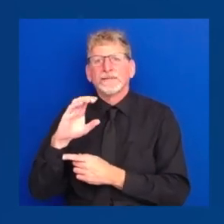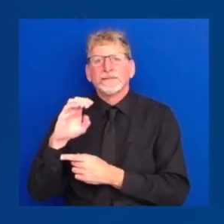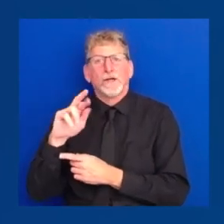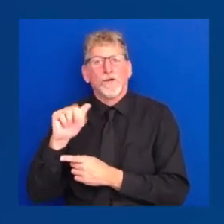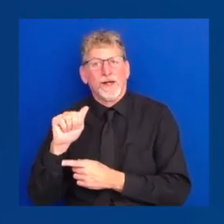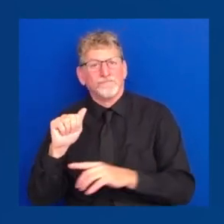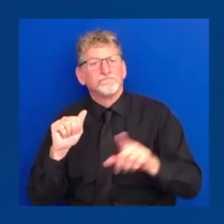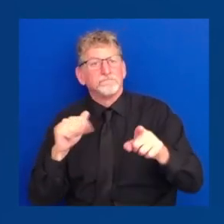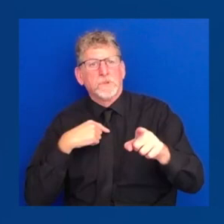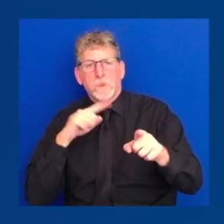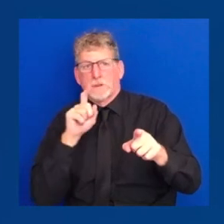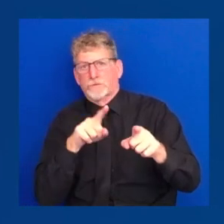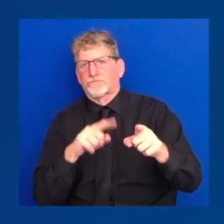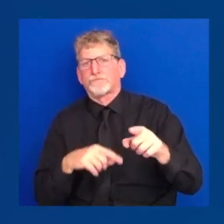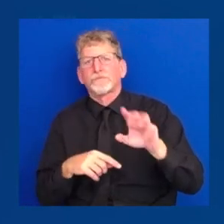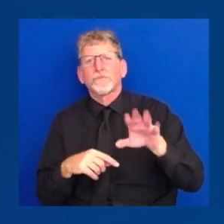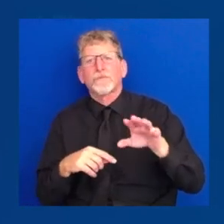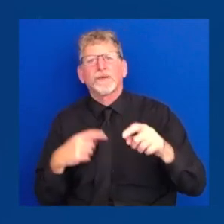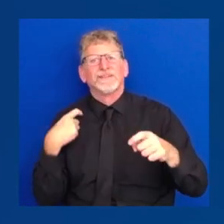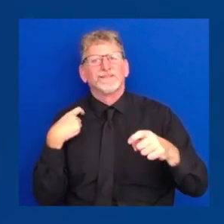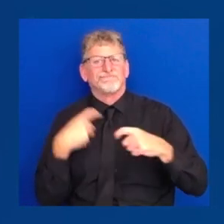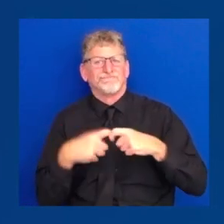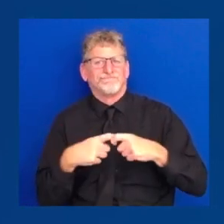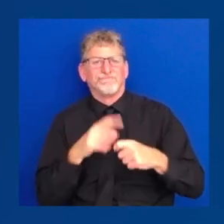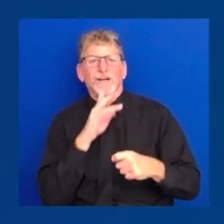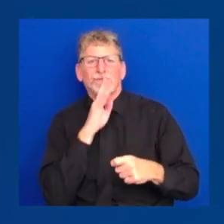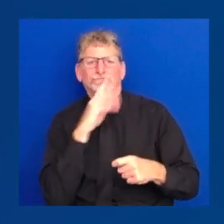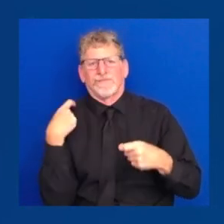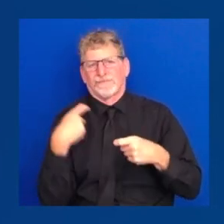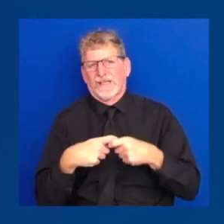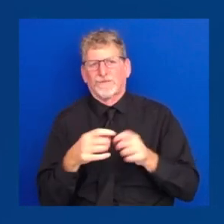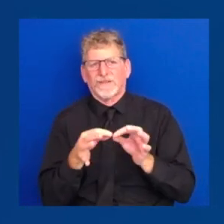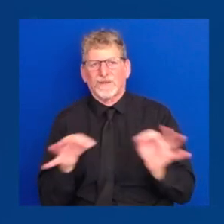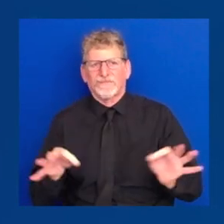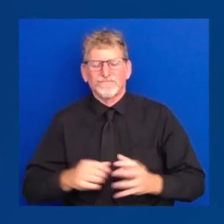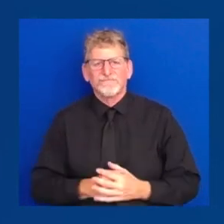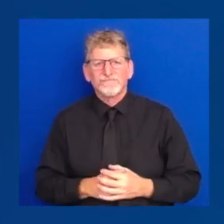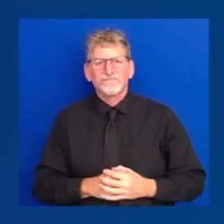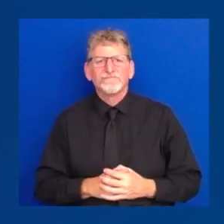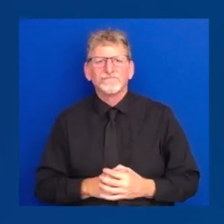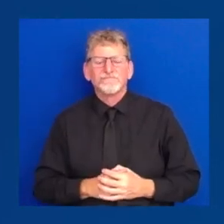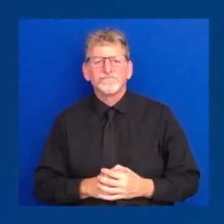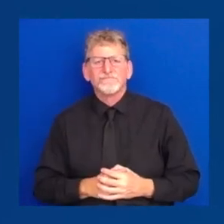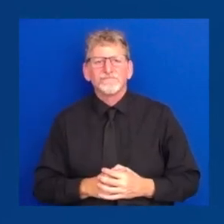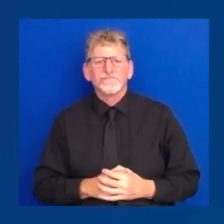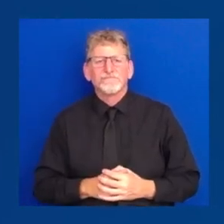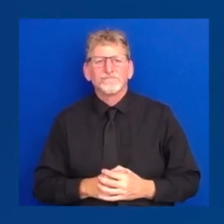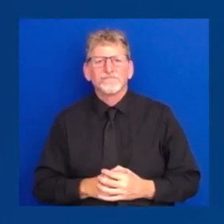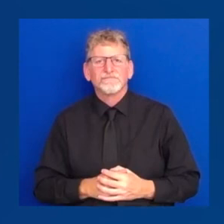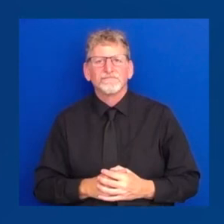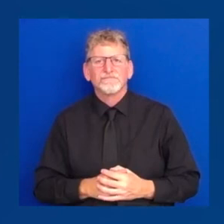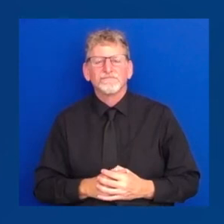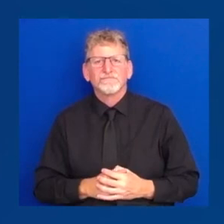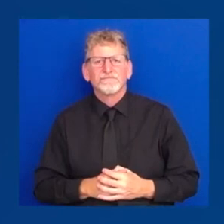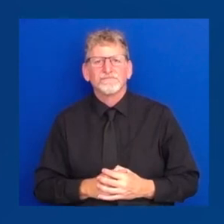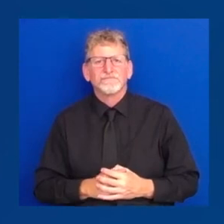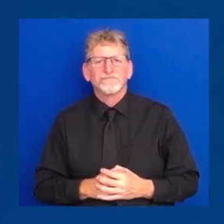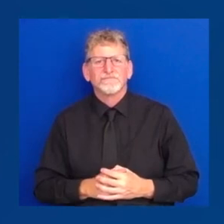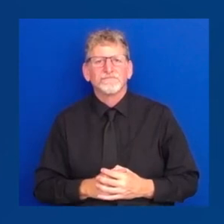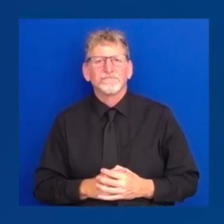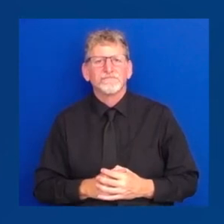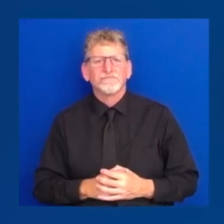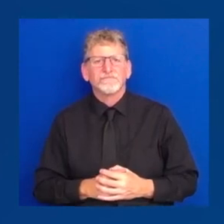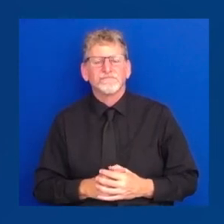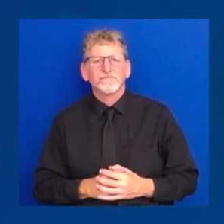si nos puede abreviar en cortas palabras la importancia de este anuncio de hoy y cómo va a cambiar en el corto plazo